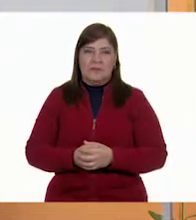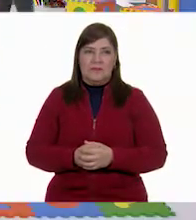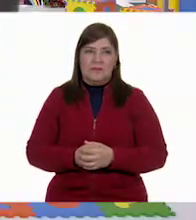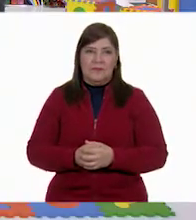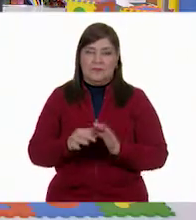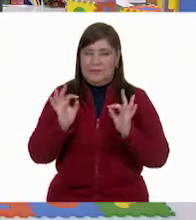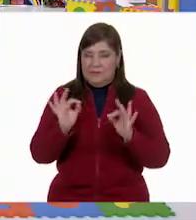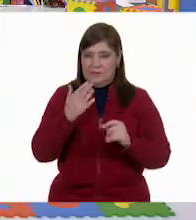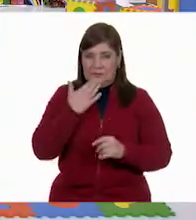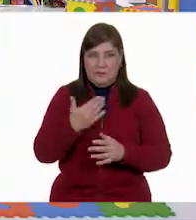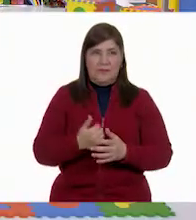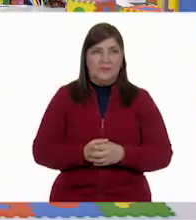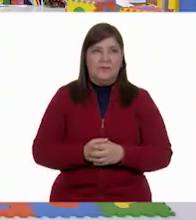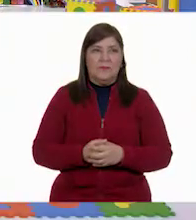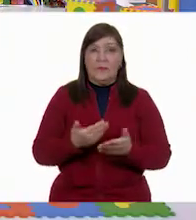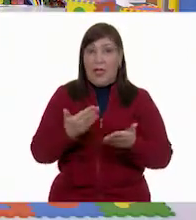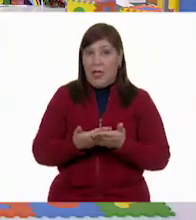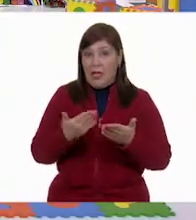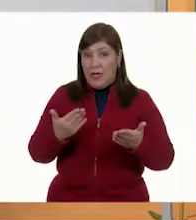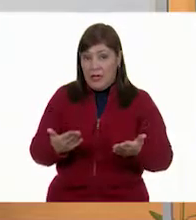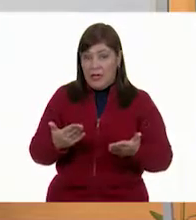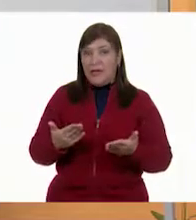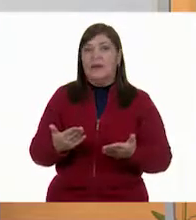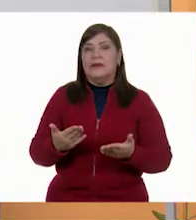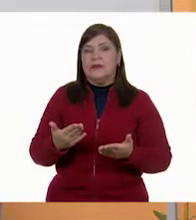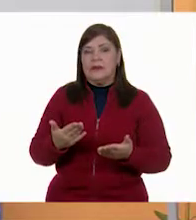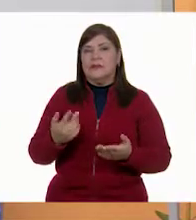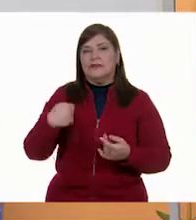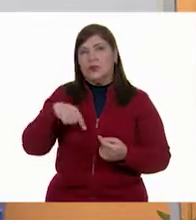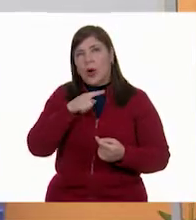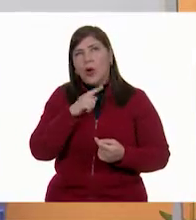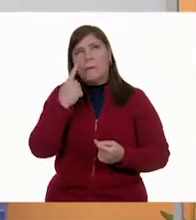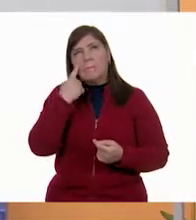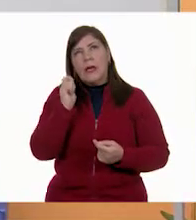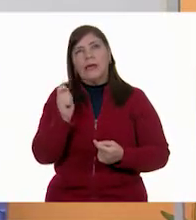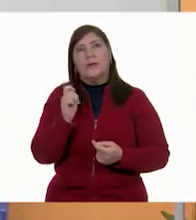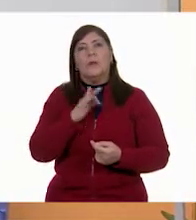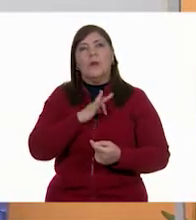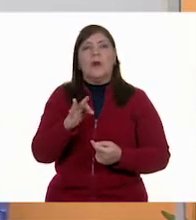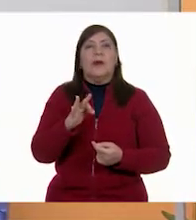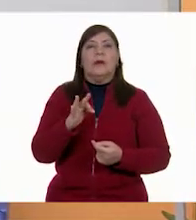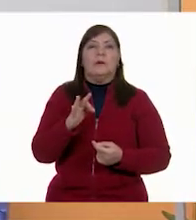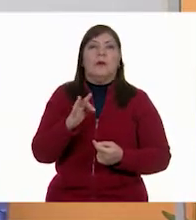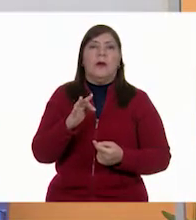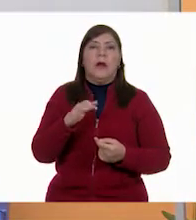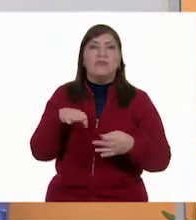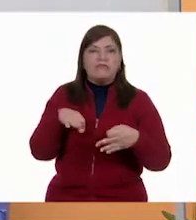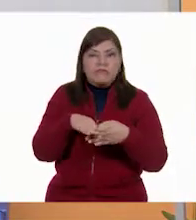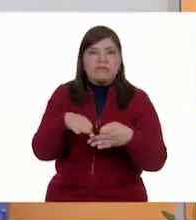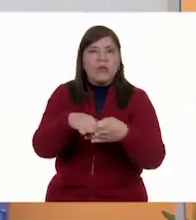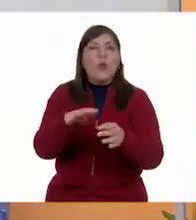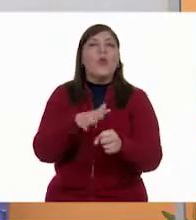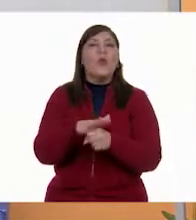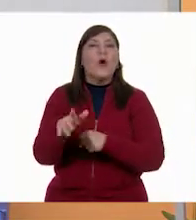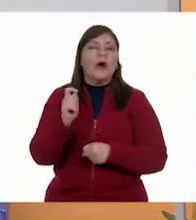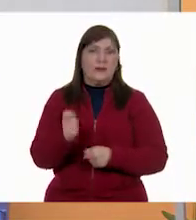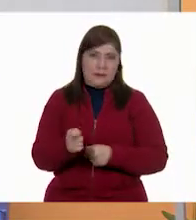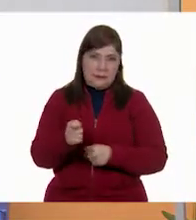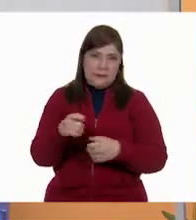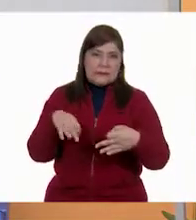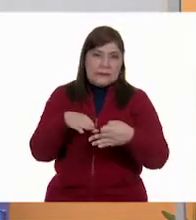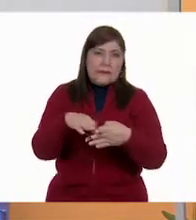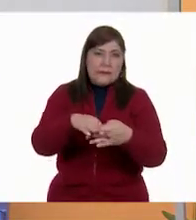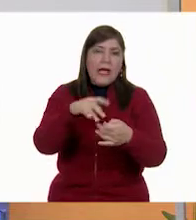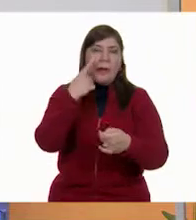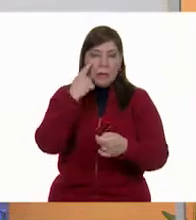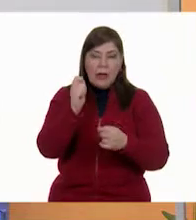Excelente. Ahora con esto vamos a sacar nuestra frecuencia. ¿Qué es la frecuencia? Las veces que sale cierta